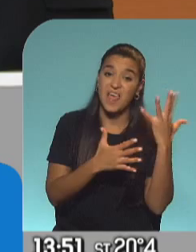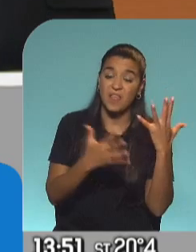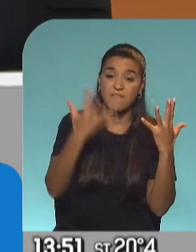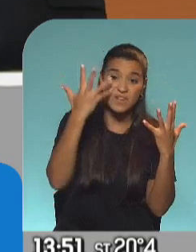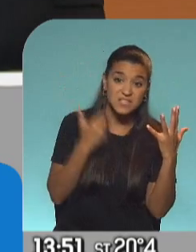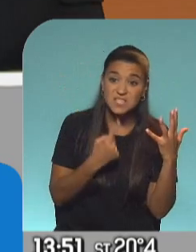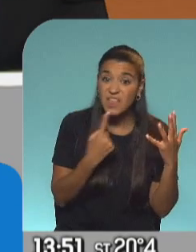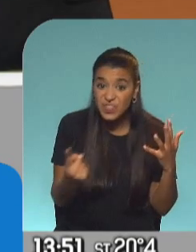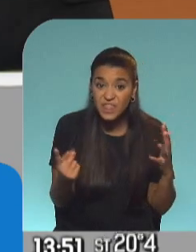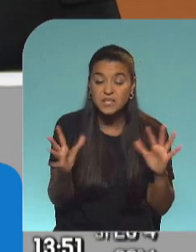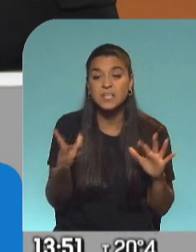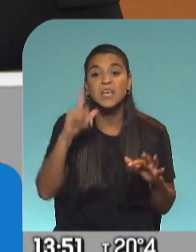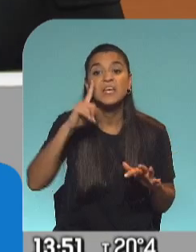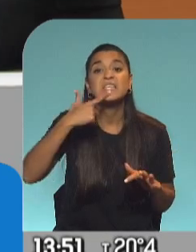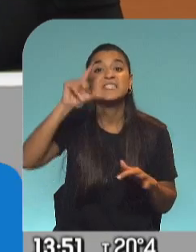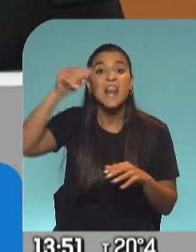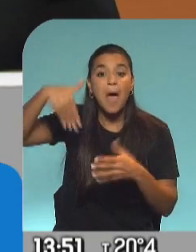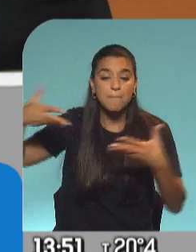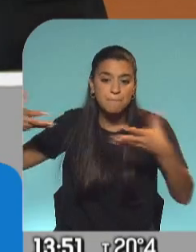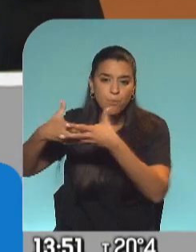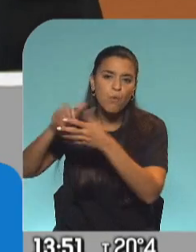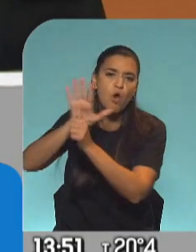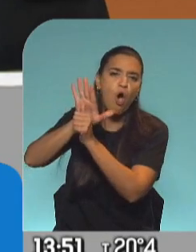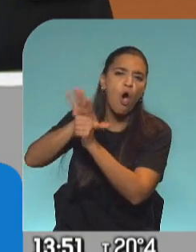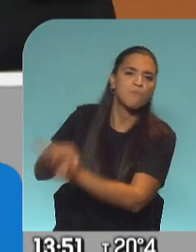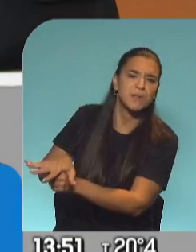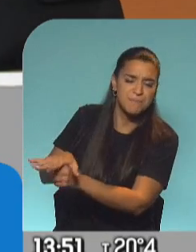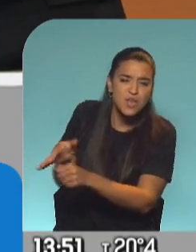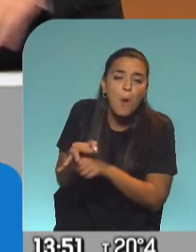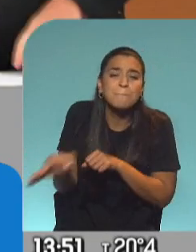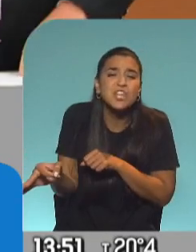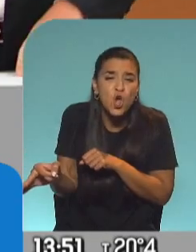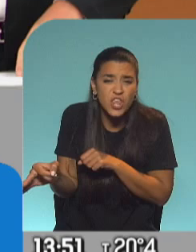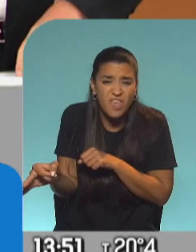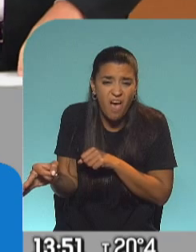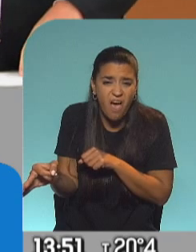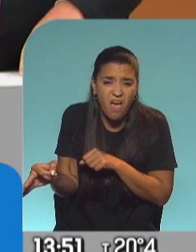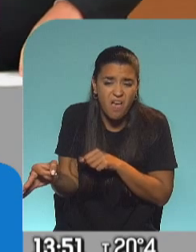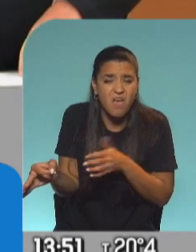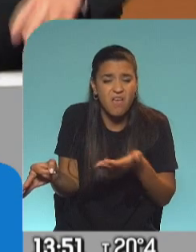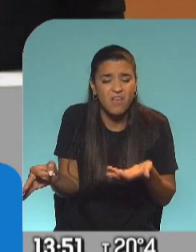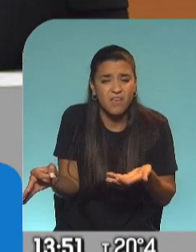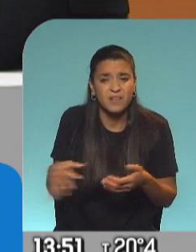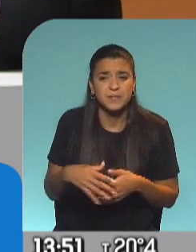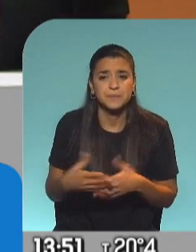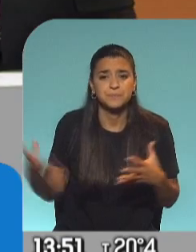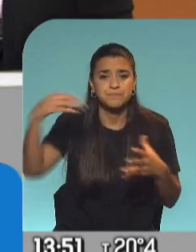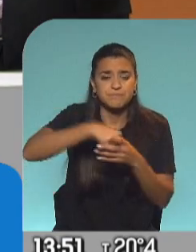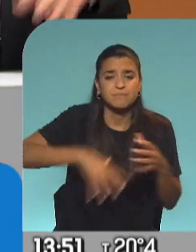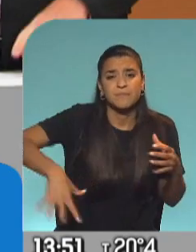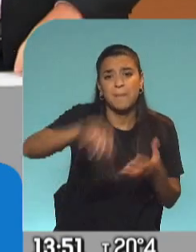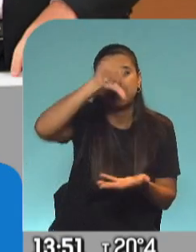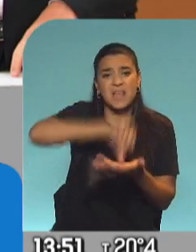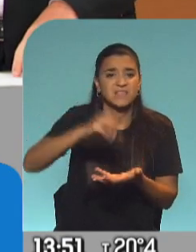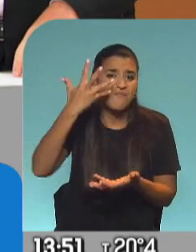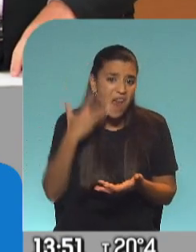dicen, el Islam es un pueblo oprimido, el Islam es una minoría dentro de dentro del país francés, dentro